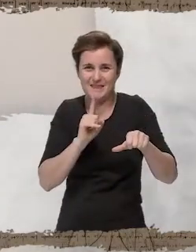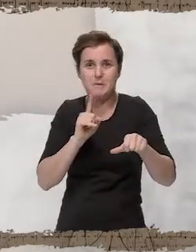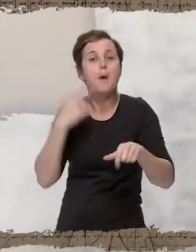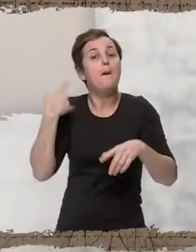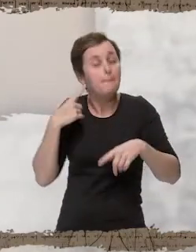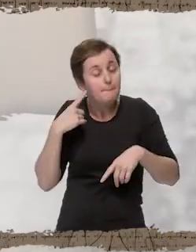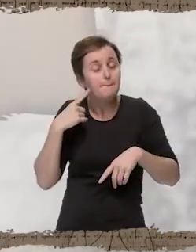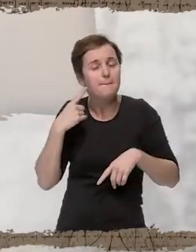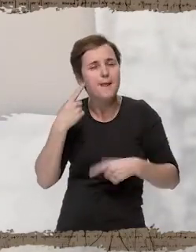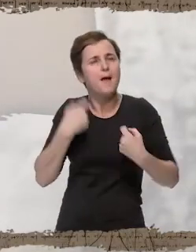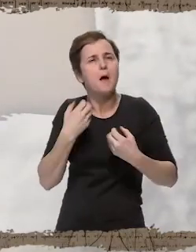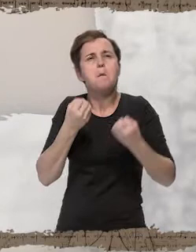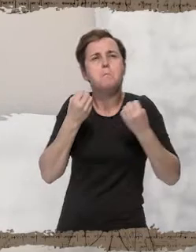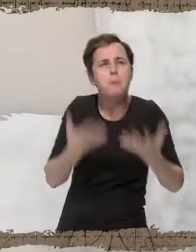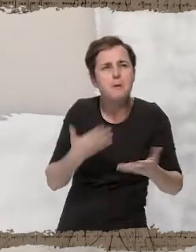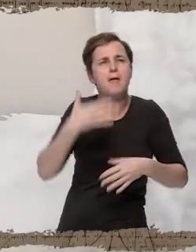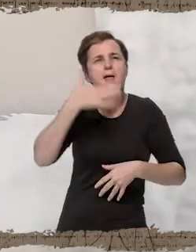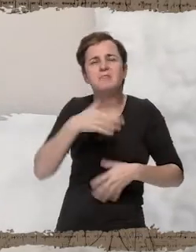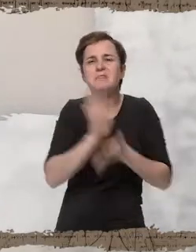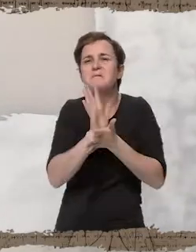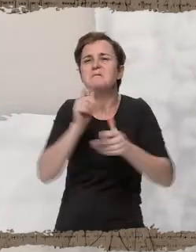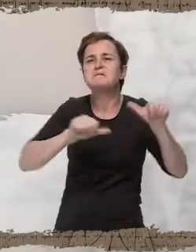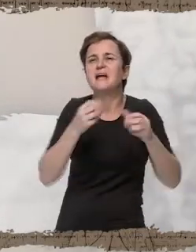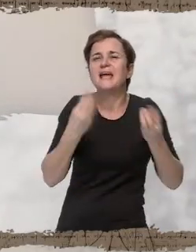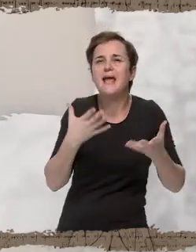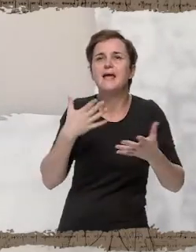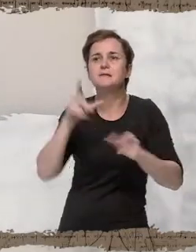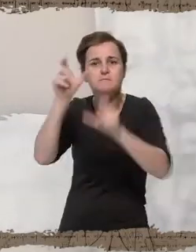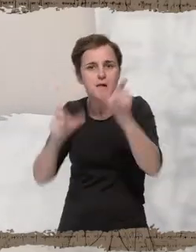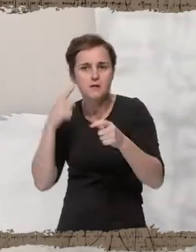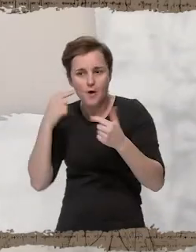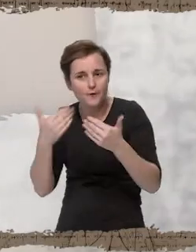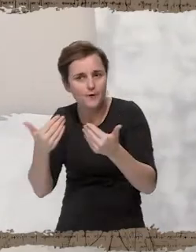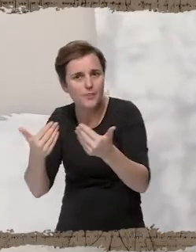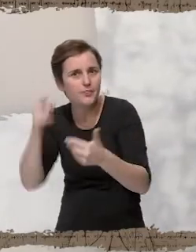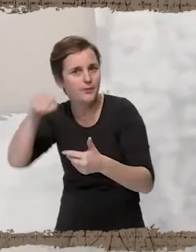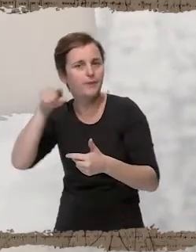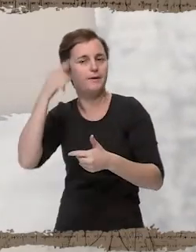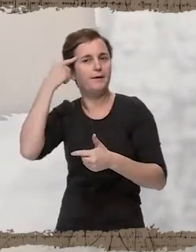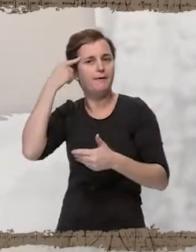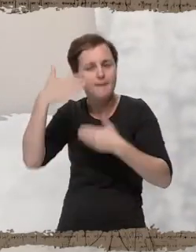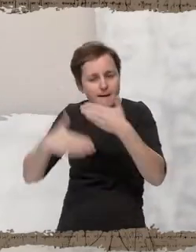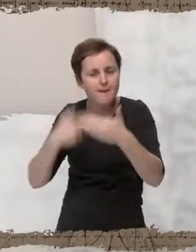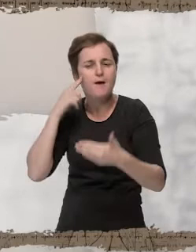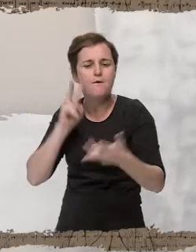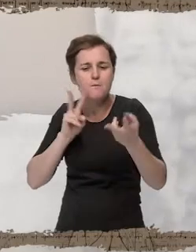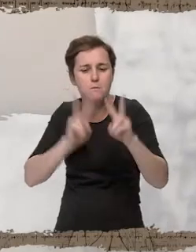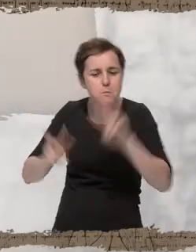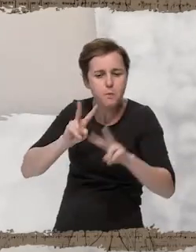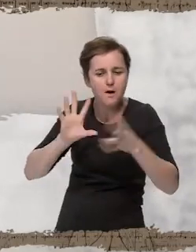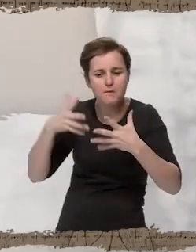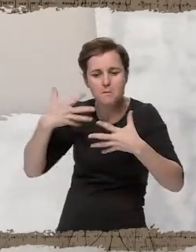entenderíamos. Pero para poder darnos este porqué o hacernos entender estas cosas, todo el tiempo están investigando o tratando de